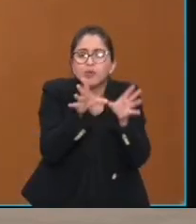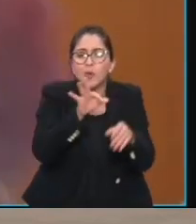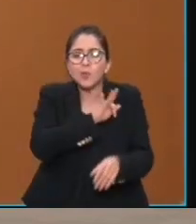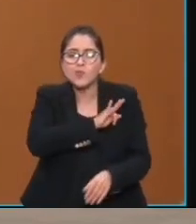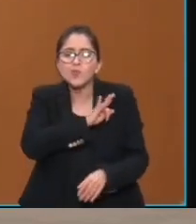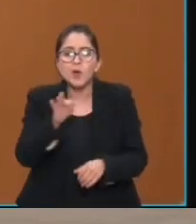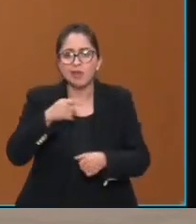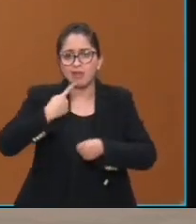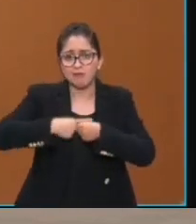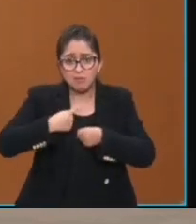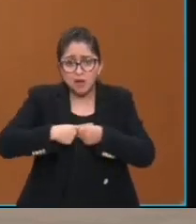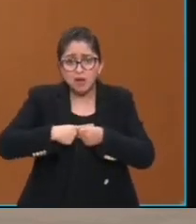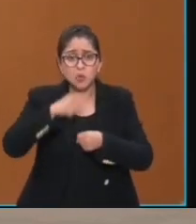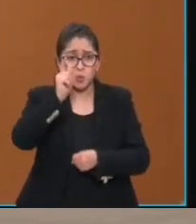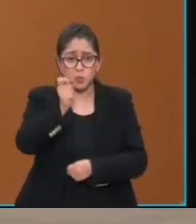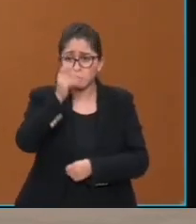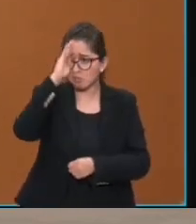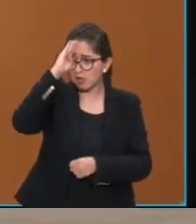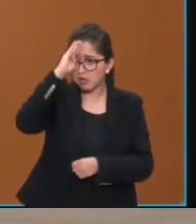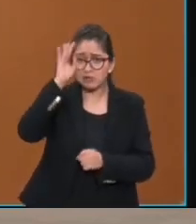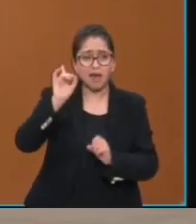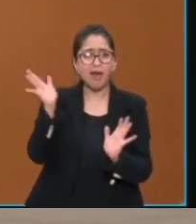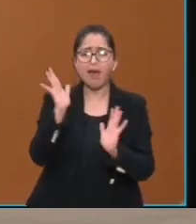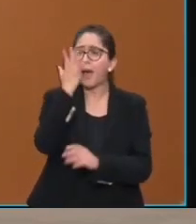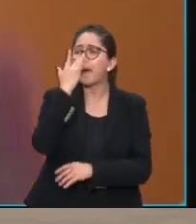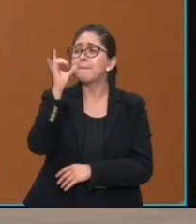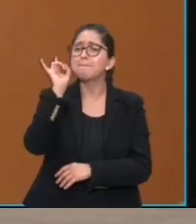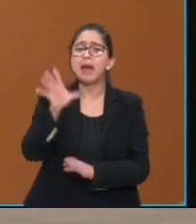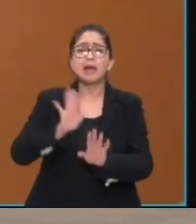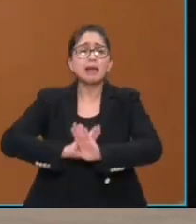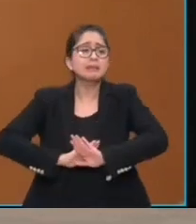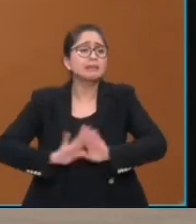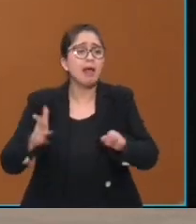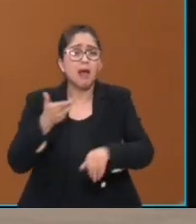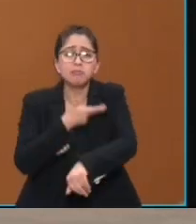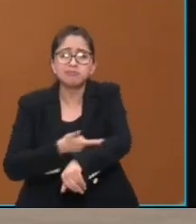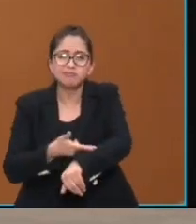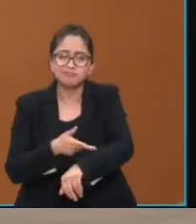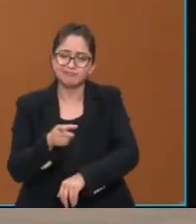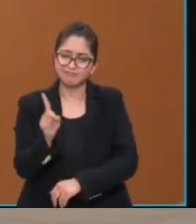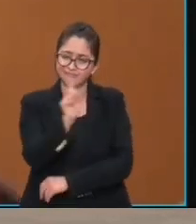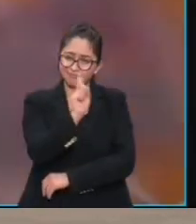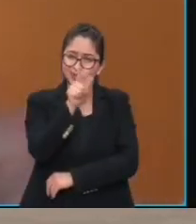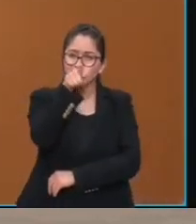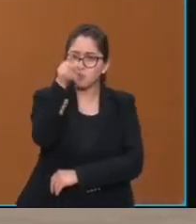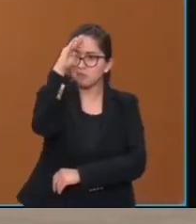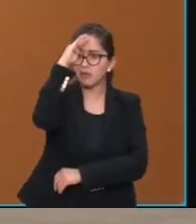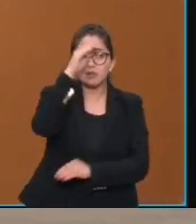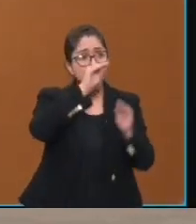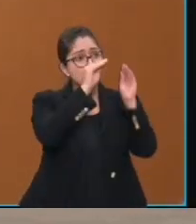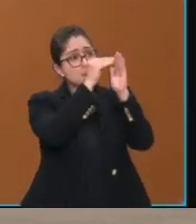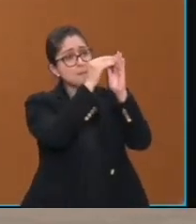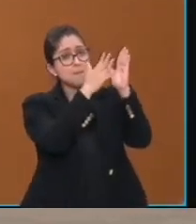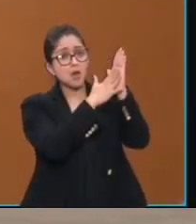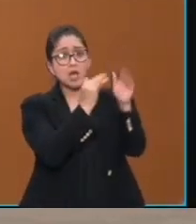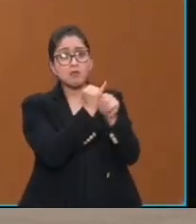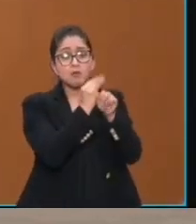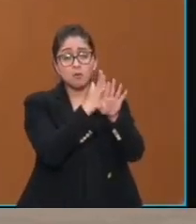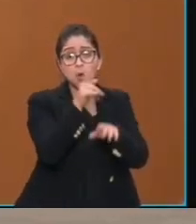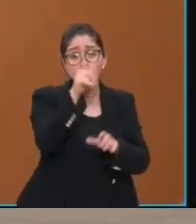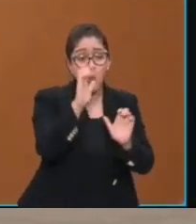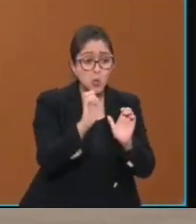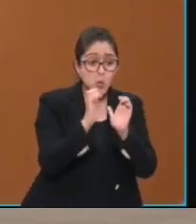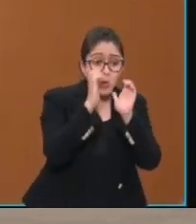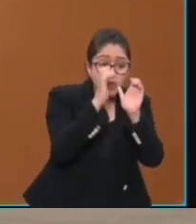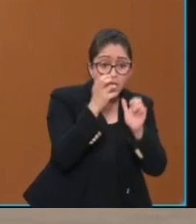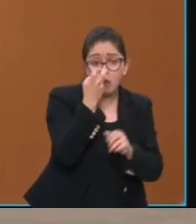padecimiento. Esto no se hace por arte de magia, no es cierto, no es cierto que solo poniendo un anuncio y diciendo es malo que hagas esto,